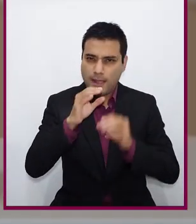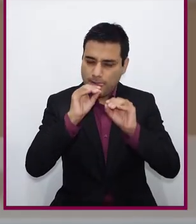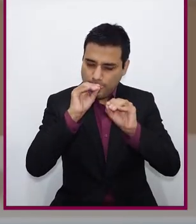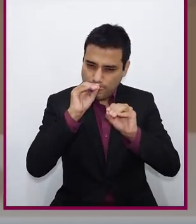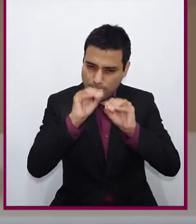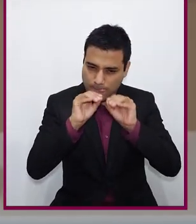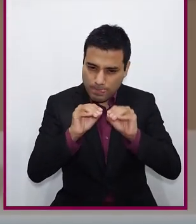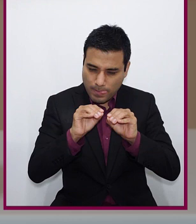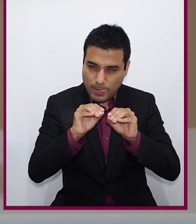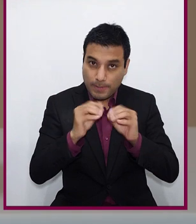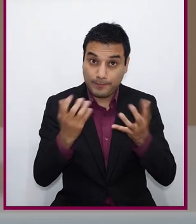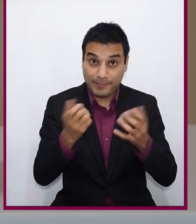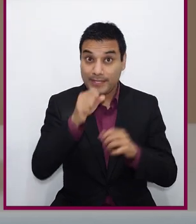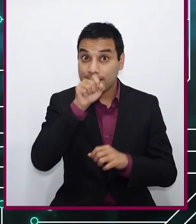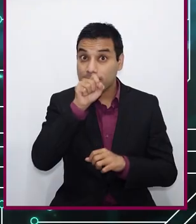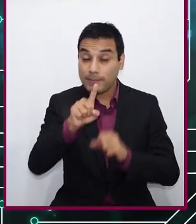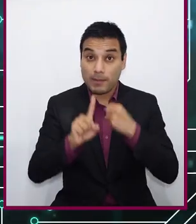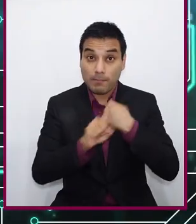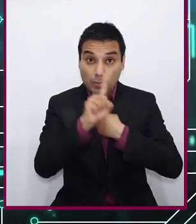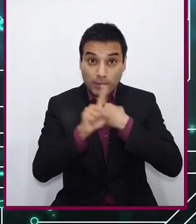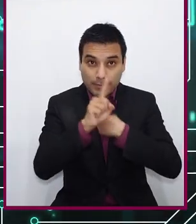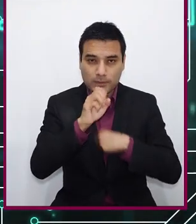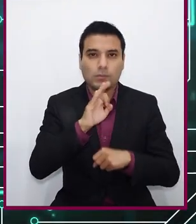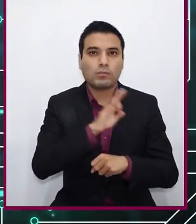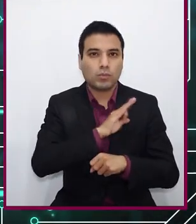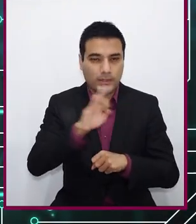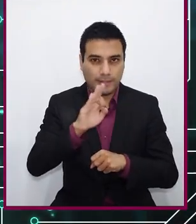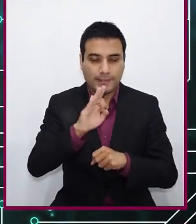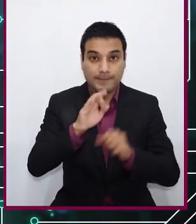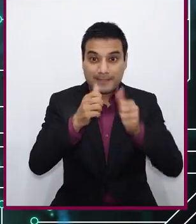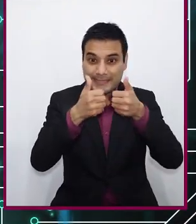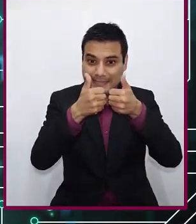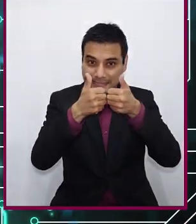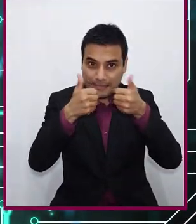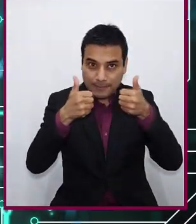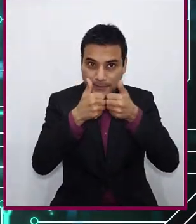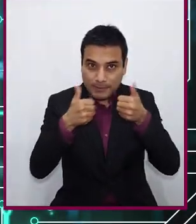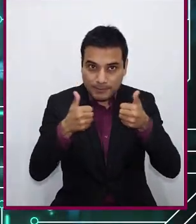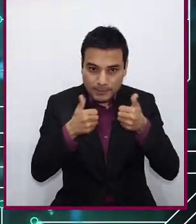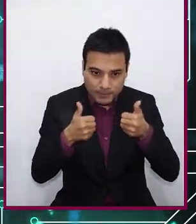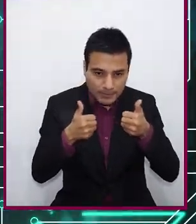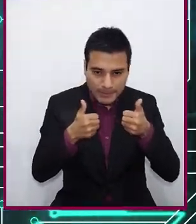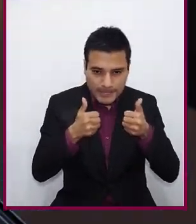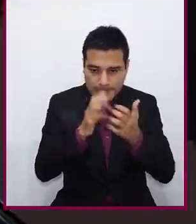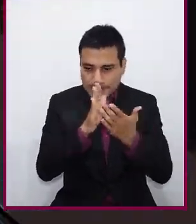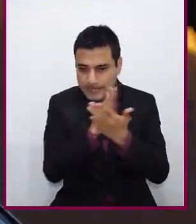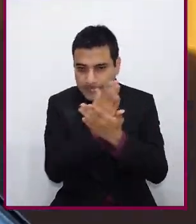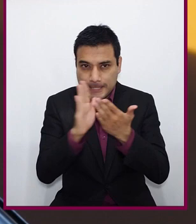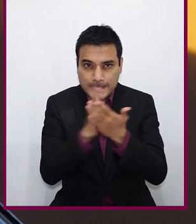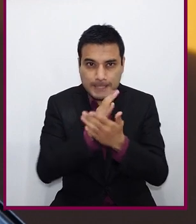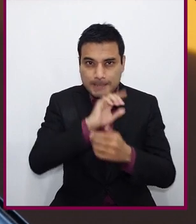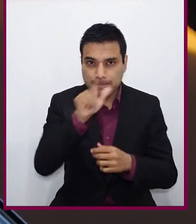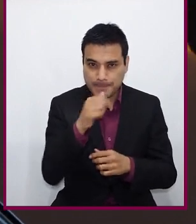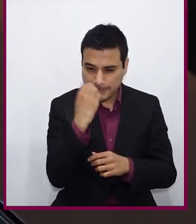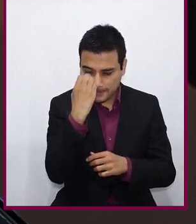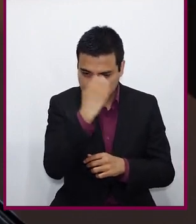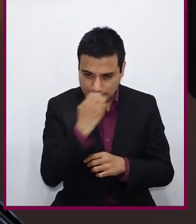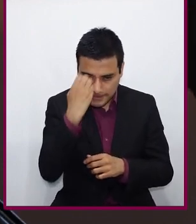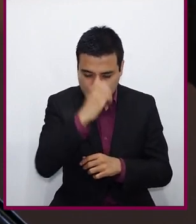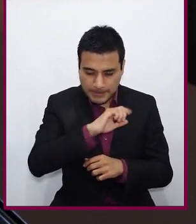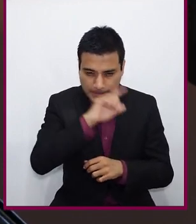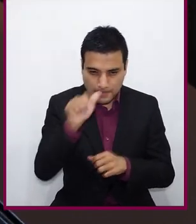modelar problemas complejos que se nos presentan en la vida real nos permite simplificar o